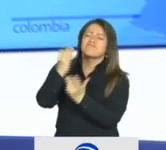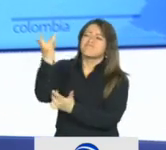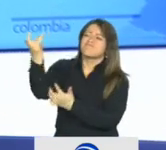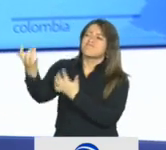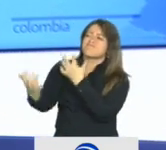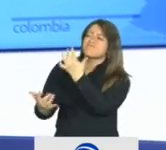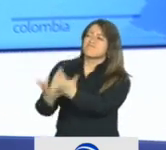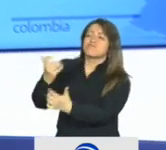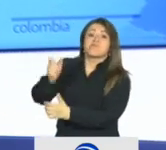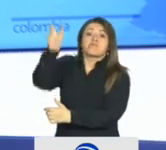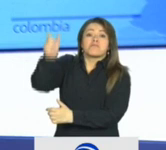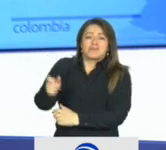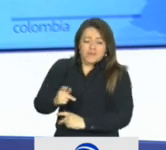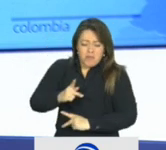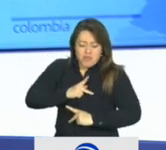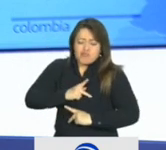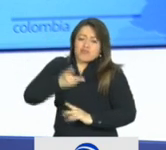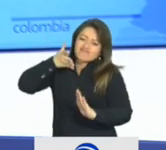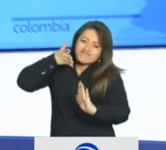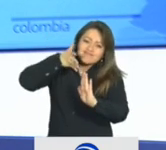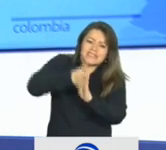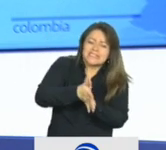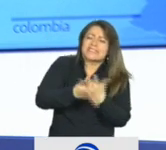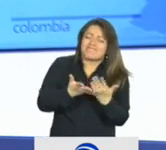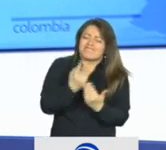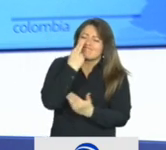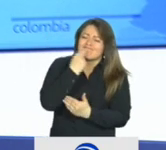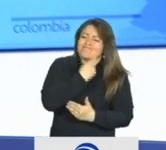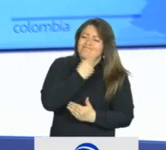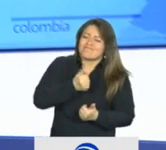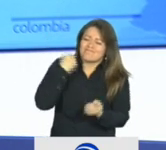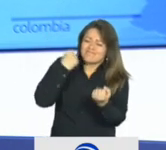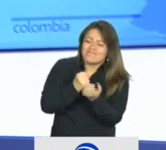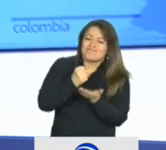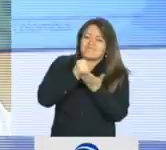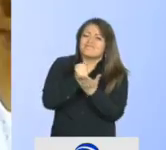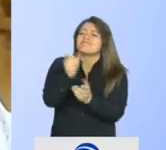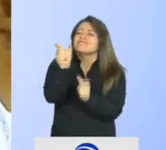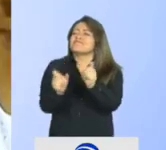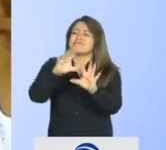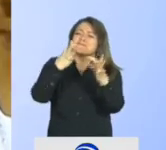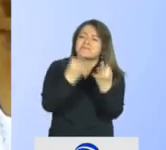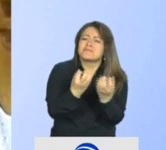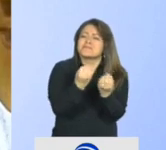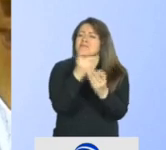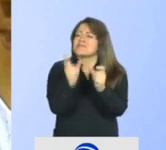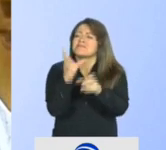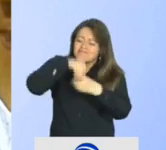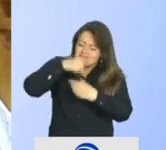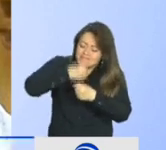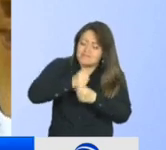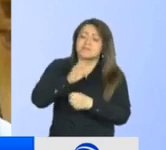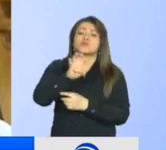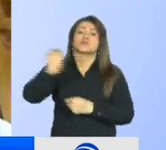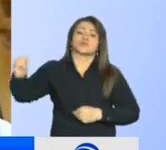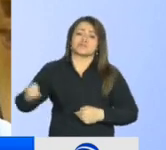lo sucedido y aseguró que su compromiso está con los 400 empleados de la empresa. Cuando empezamos, empezamos